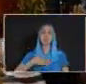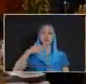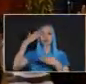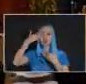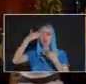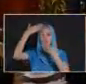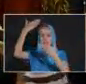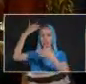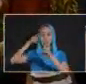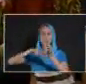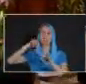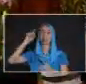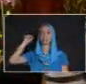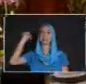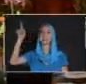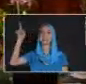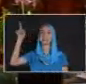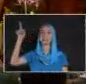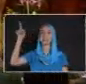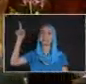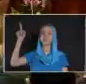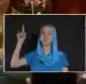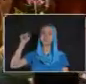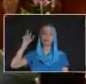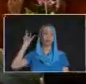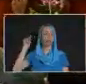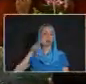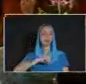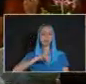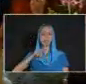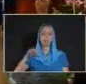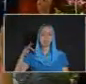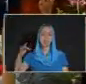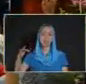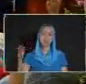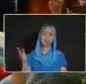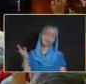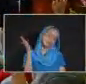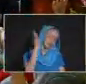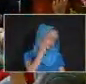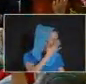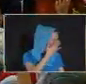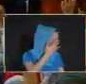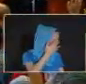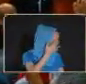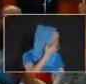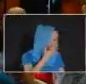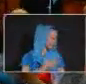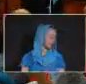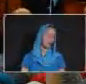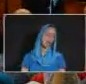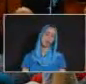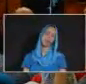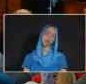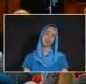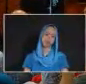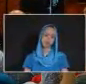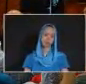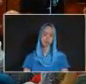Mi confianza en ti. No será avergonzado.